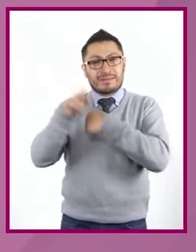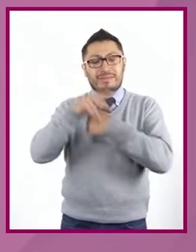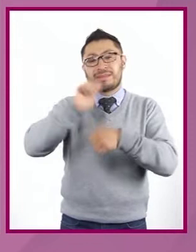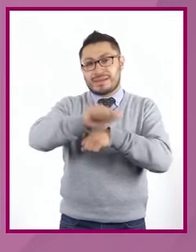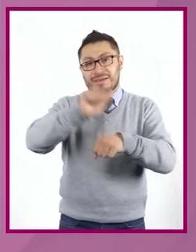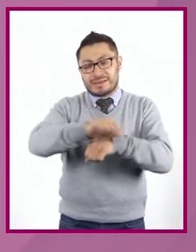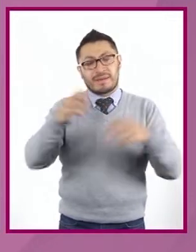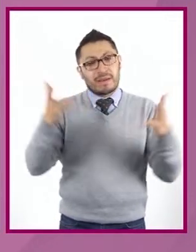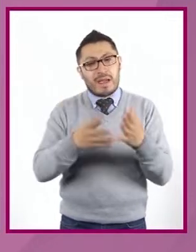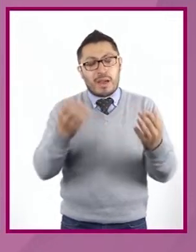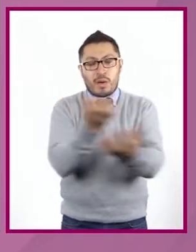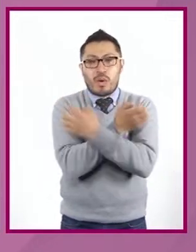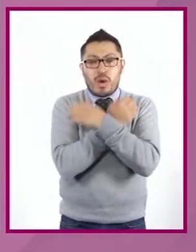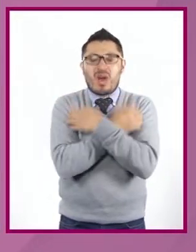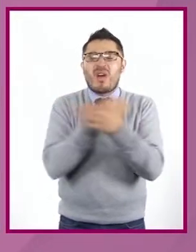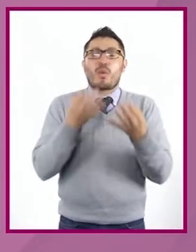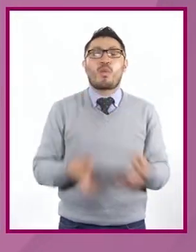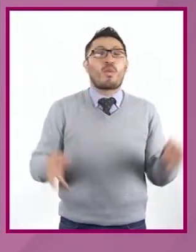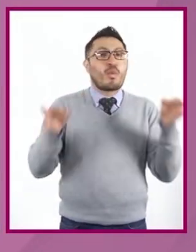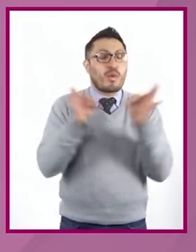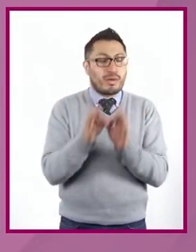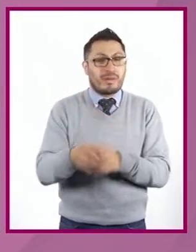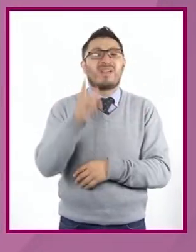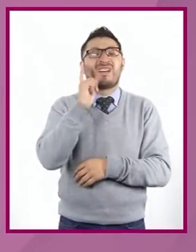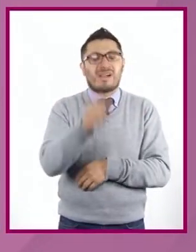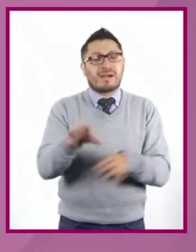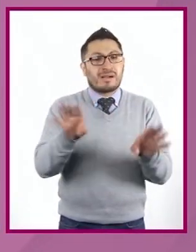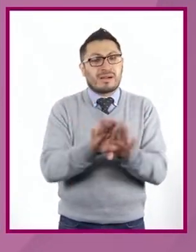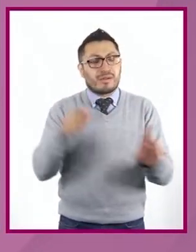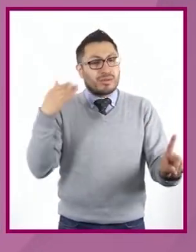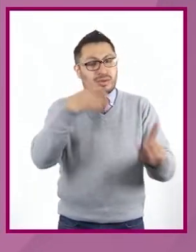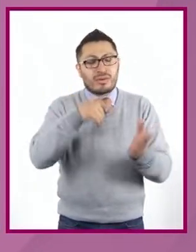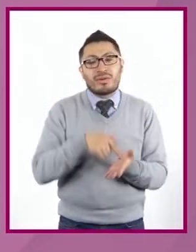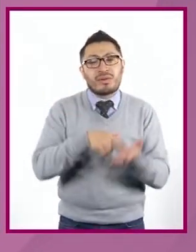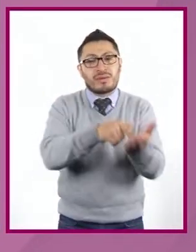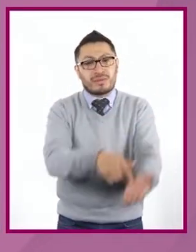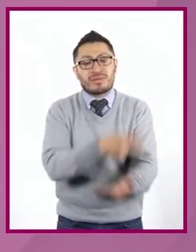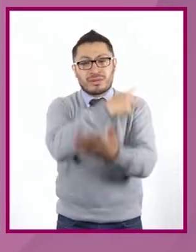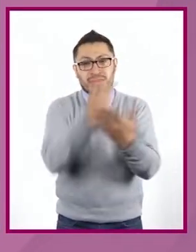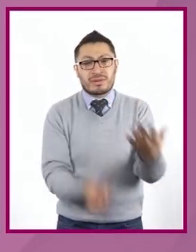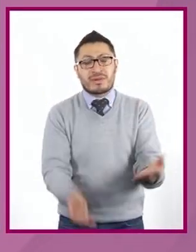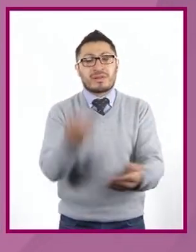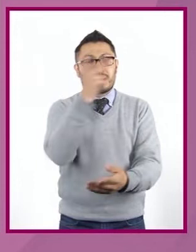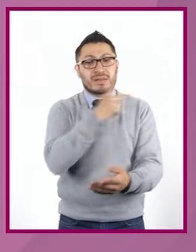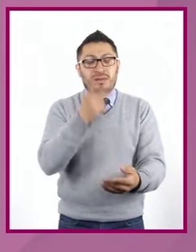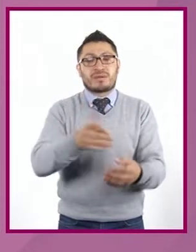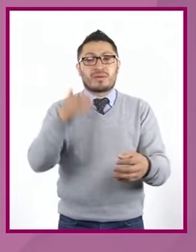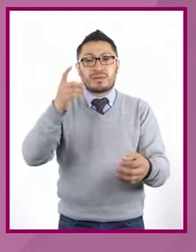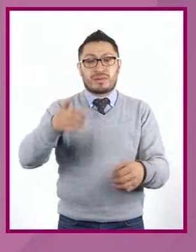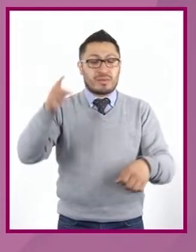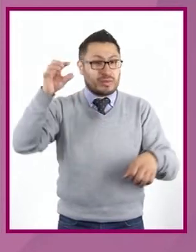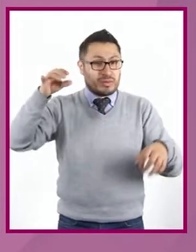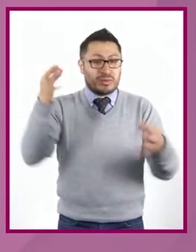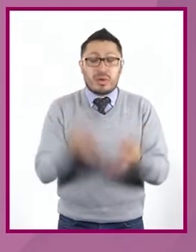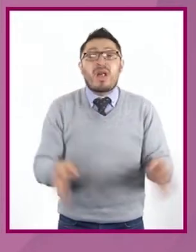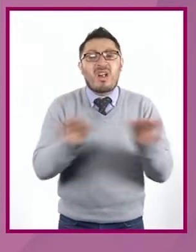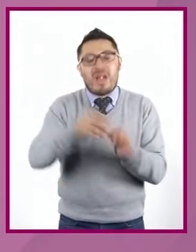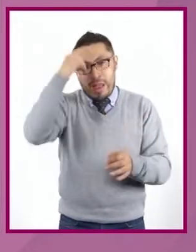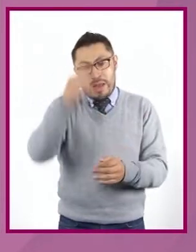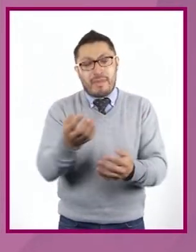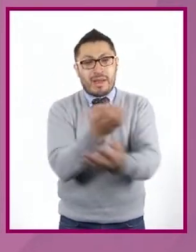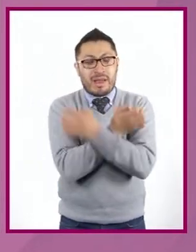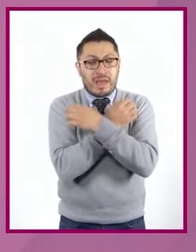una acción educativa importante. Se trató de la propuesta de un plan pedagógico didáctico para la superación de nuestra